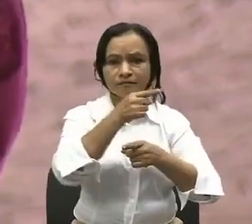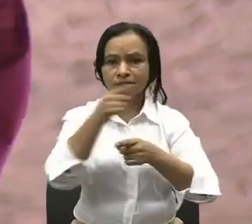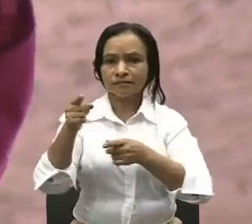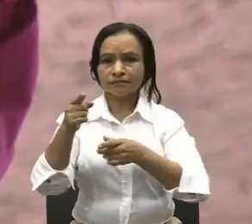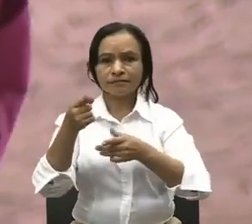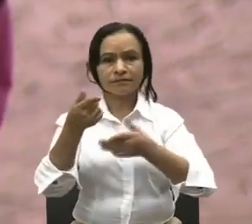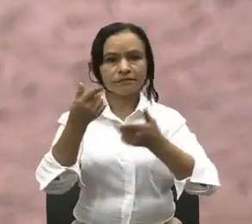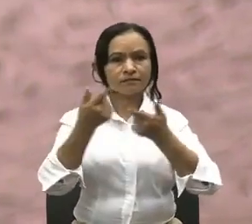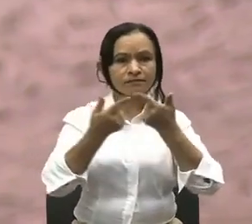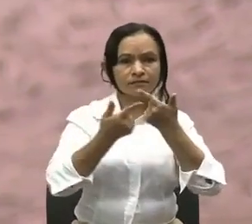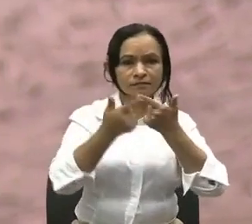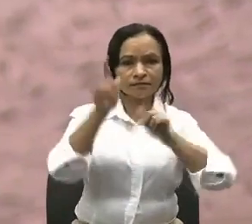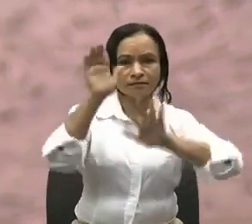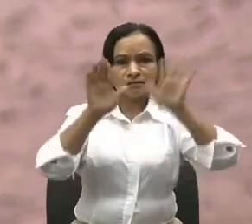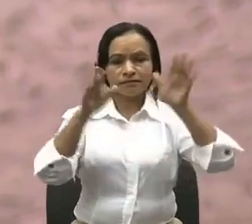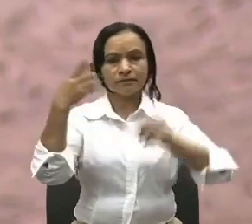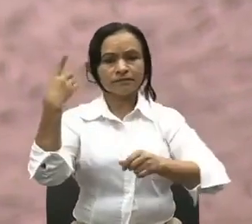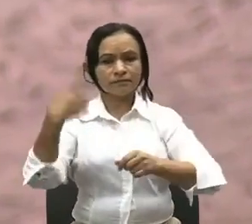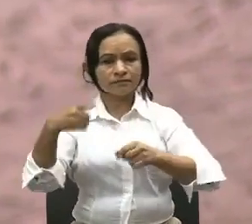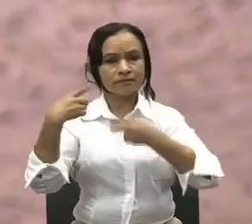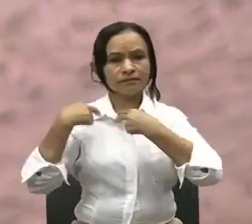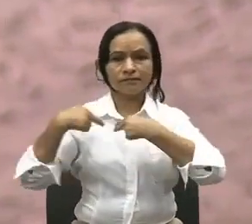sobre la democracia, sobre los derechos humanos,